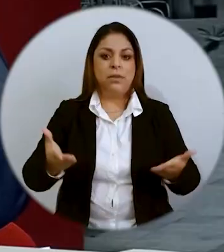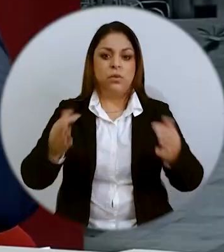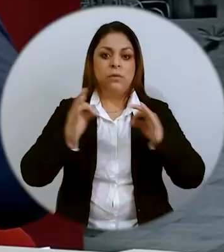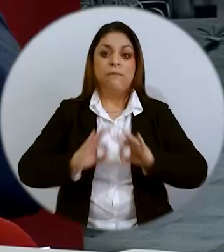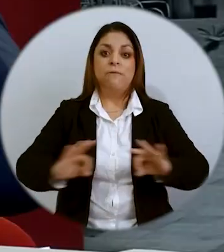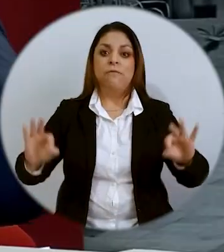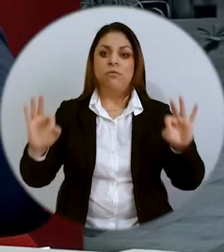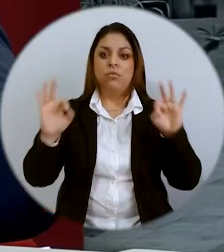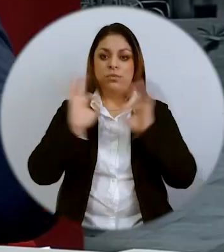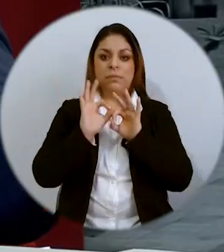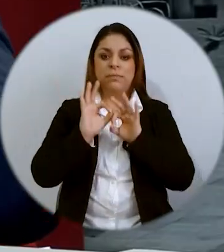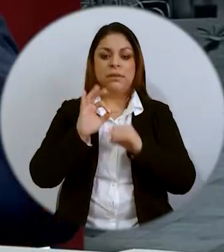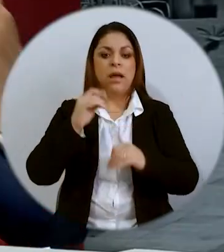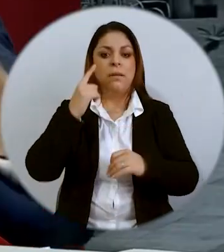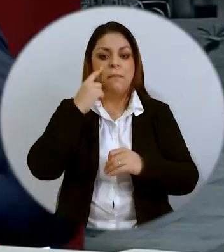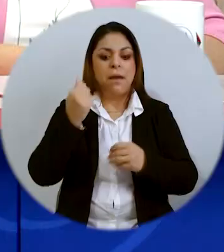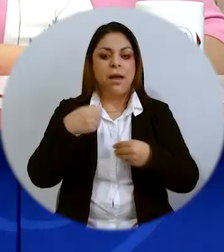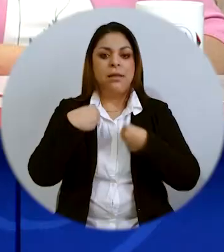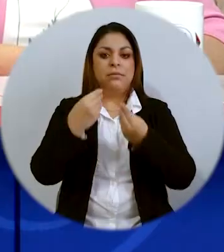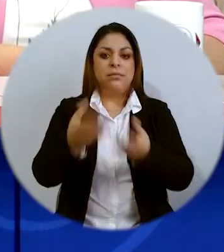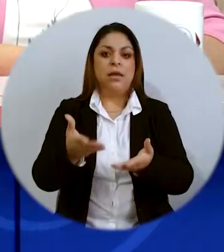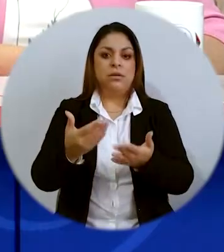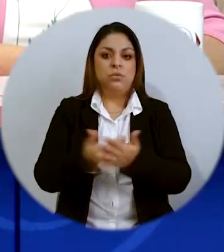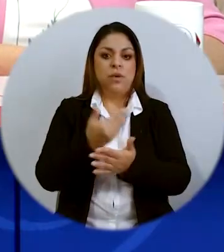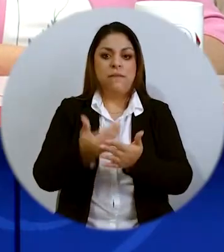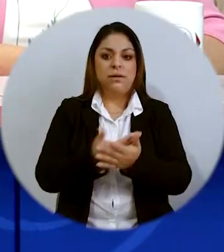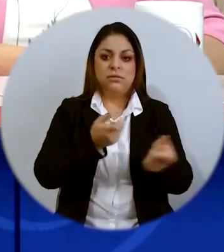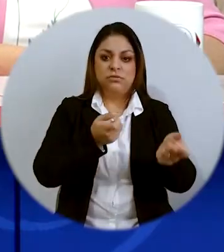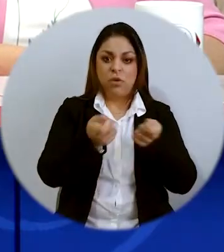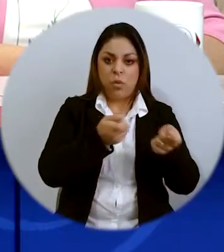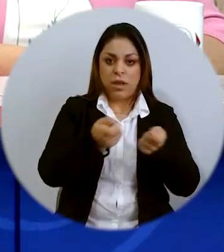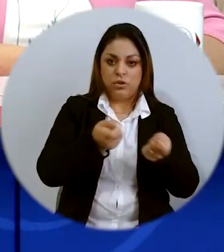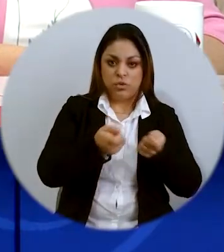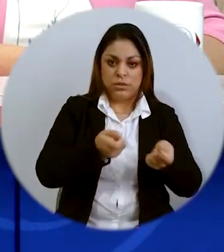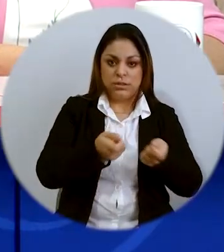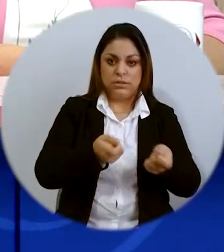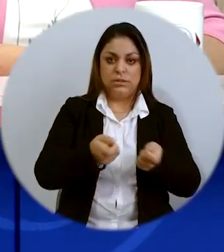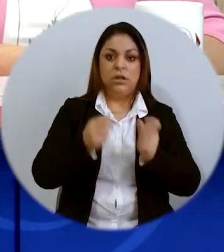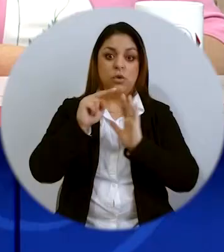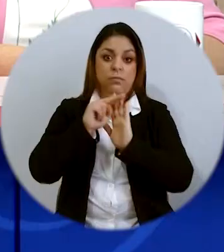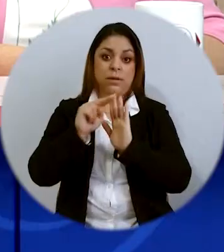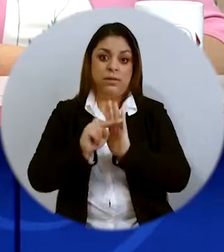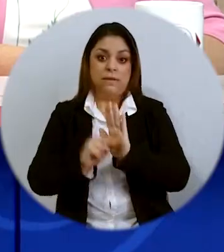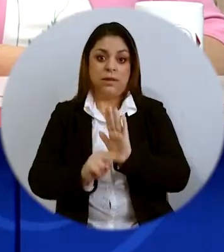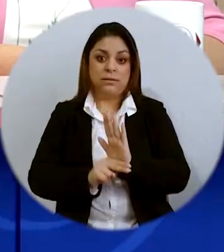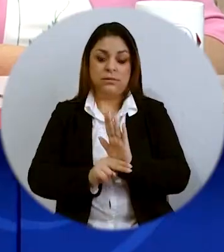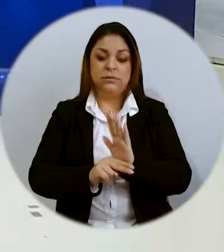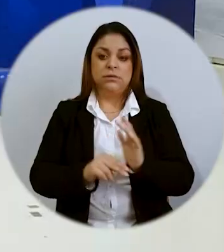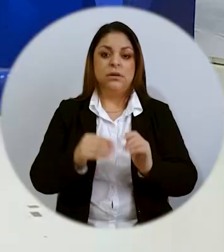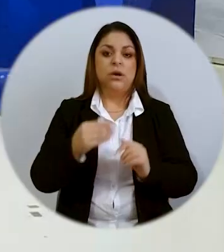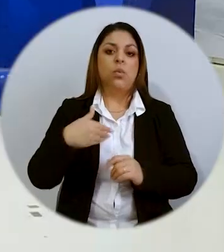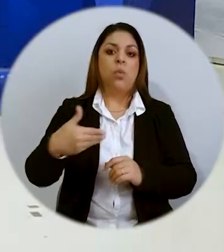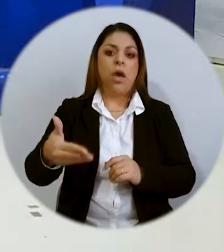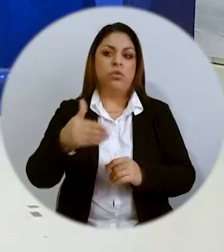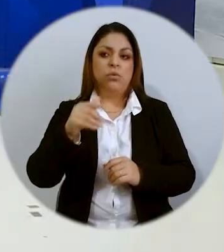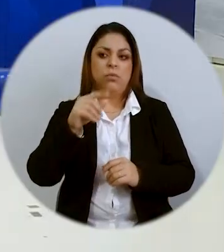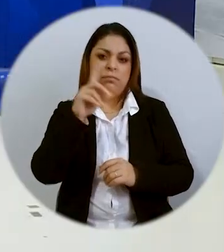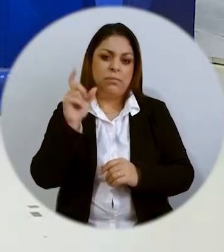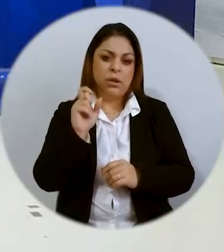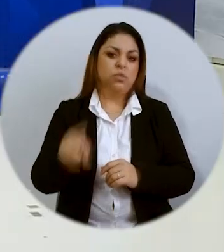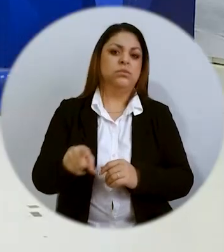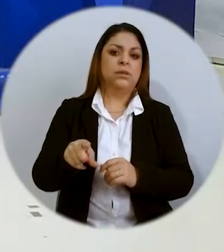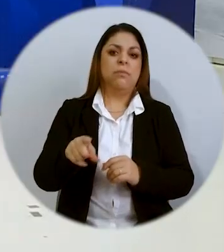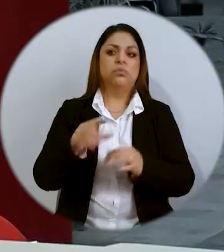elemento fundamental a la hora de generar nuevas regulaciones normativas. Cuando